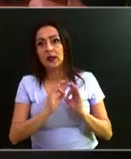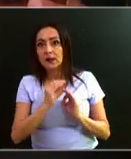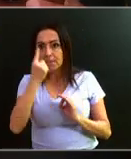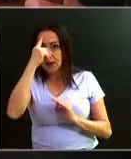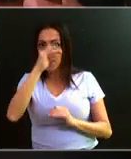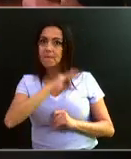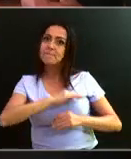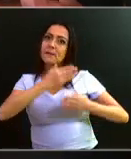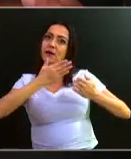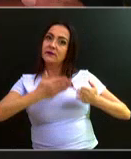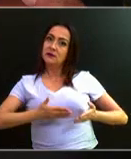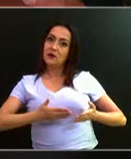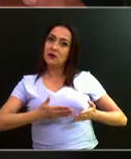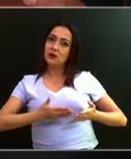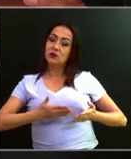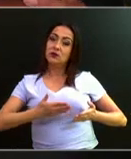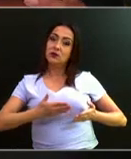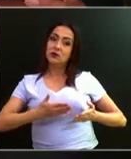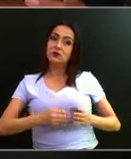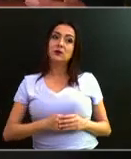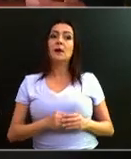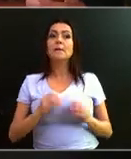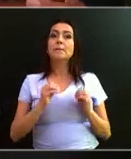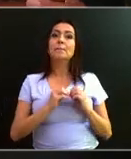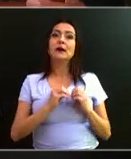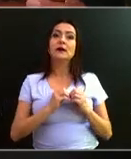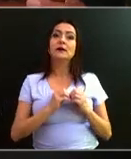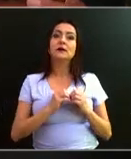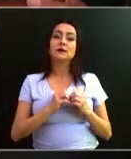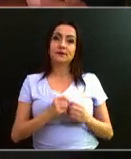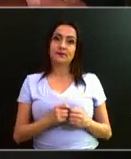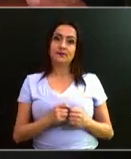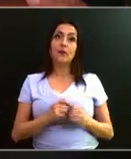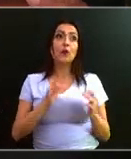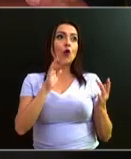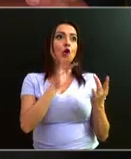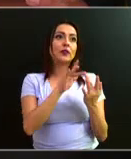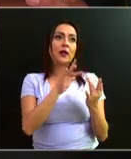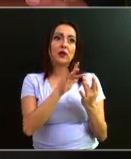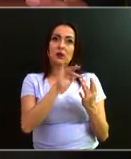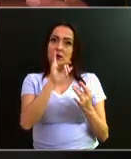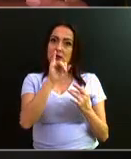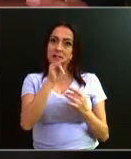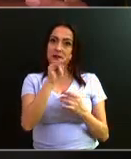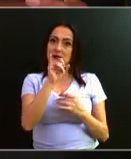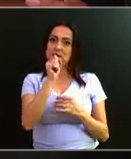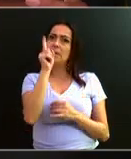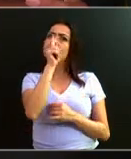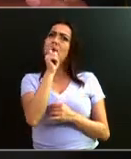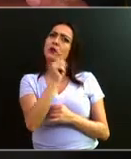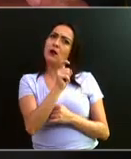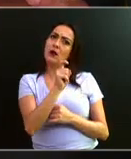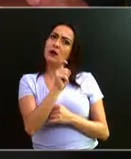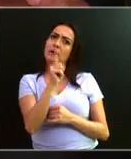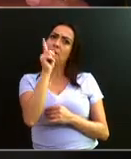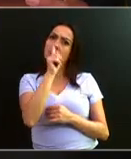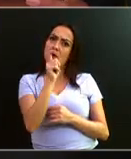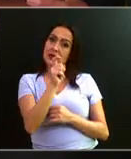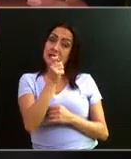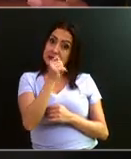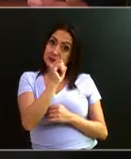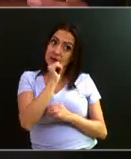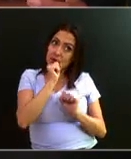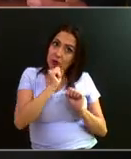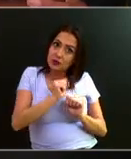los beneficiarios, ponerse en contacto con el INSS y preguntar si